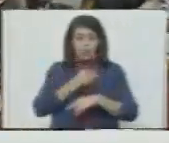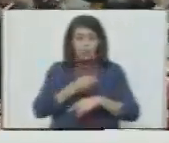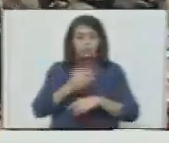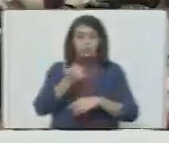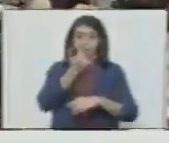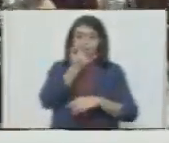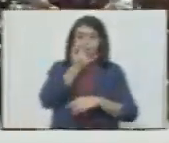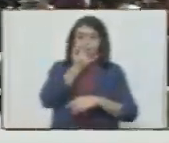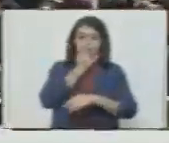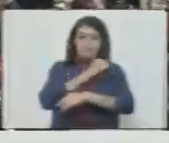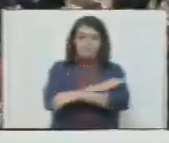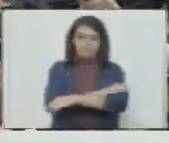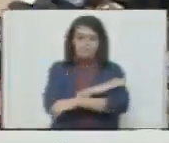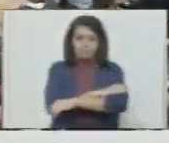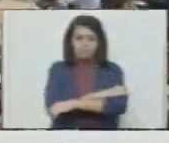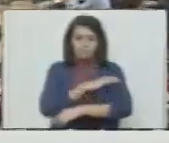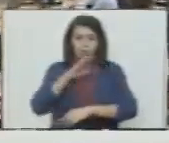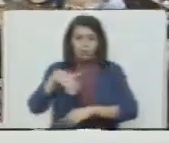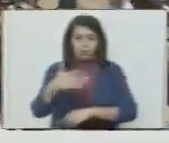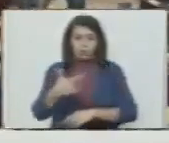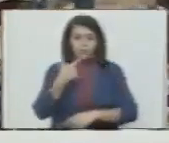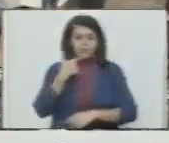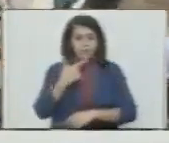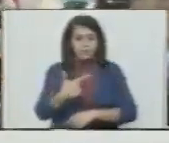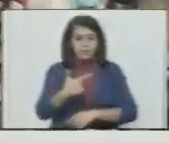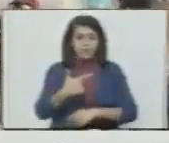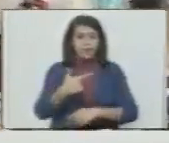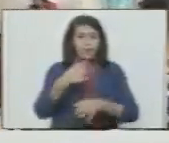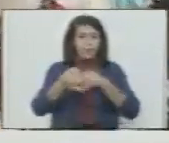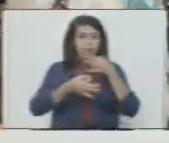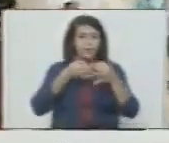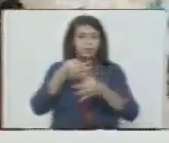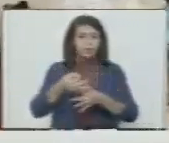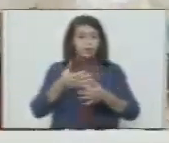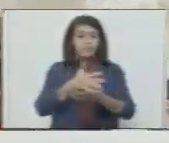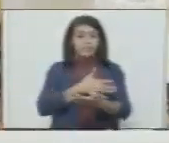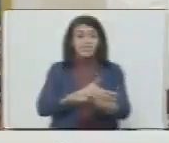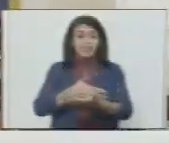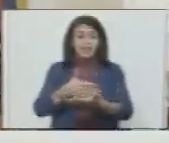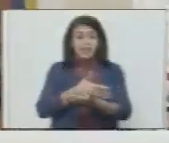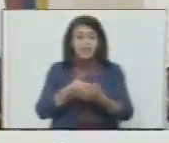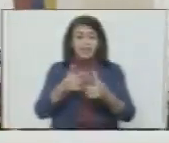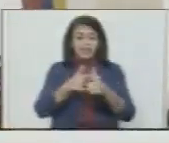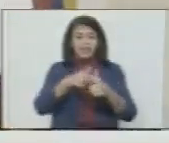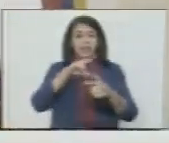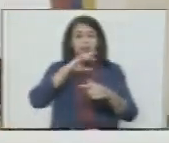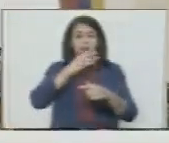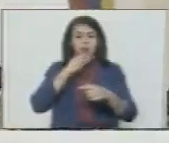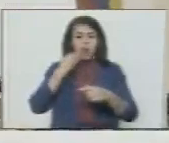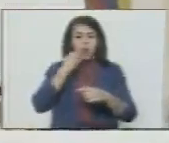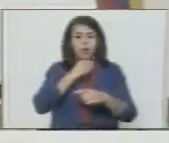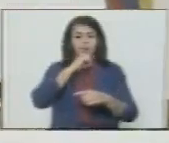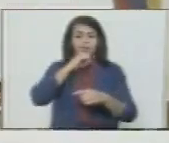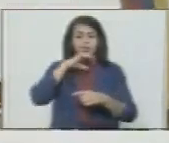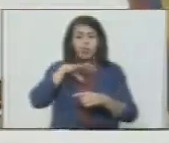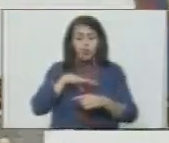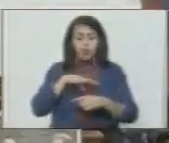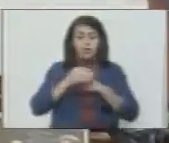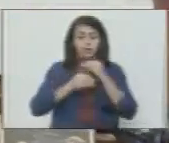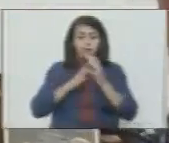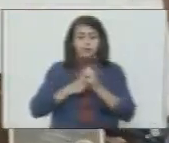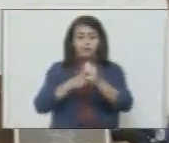juventud, y se equivocó la derecha, cuando no sacó cuentas del ADN que corre por la juventud patriota, cargada de